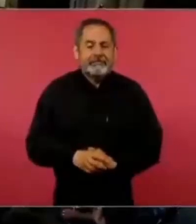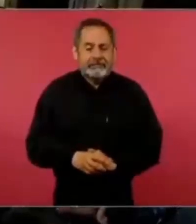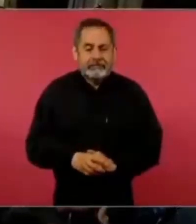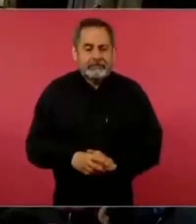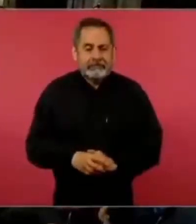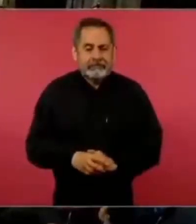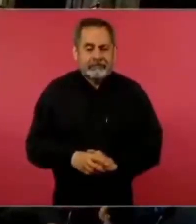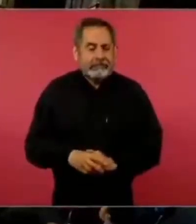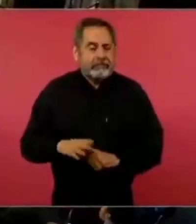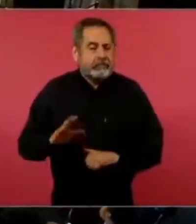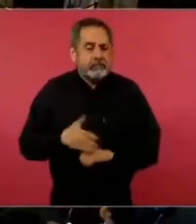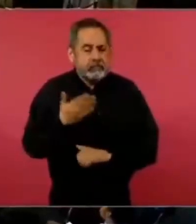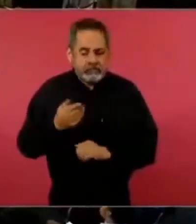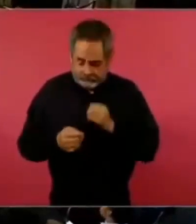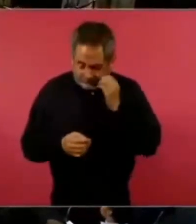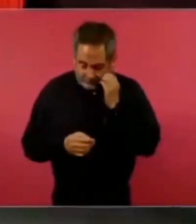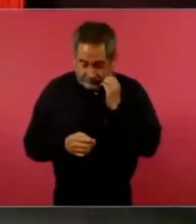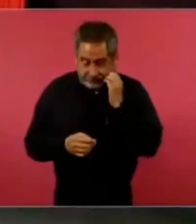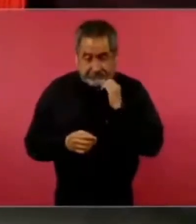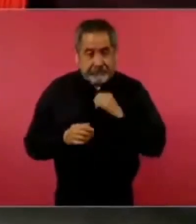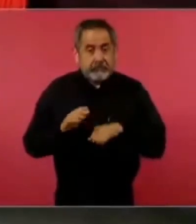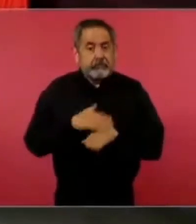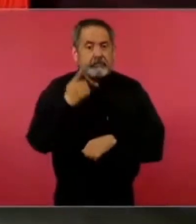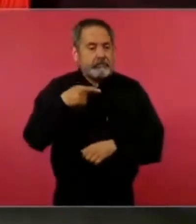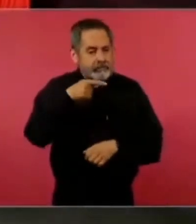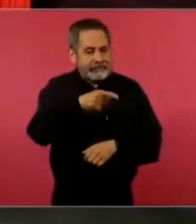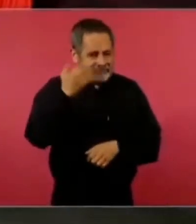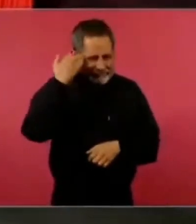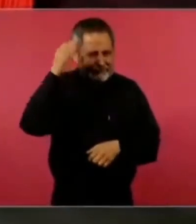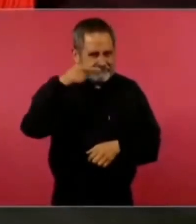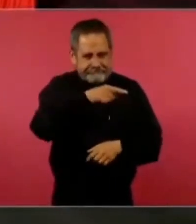porque en ese entonces había la intención